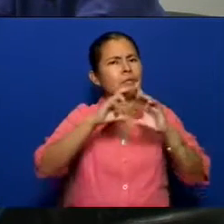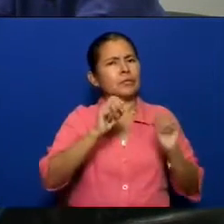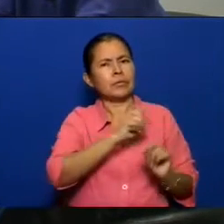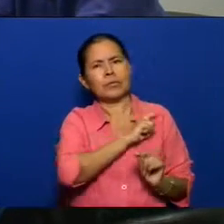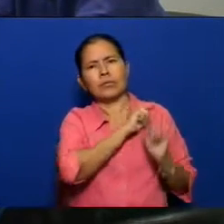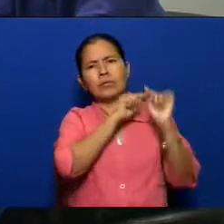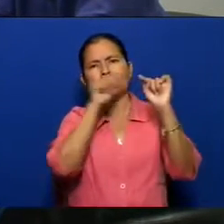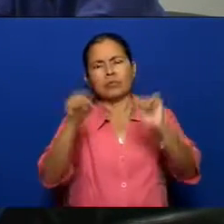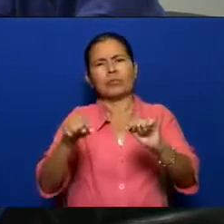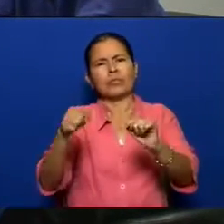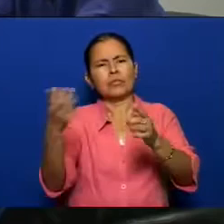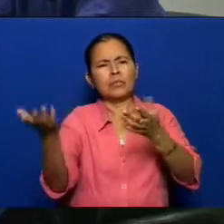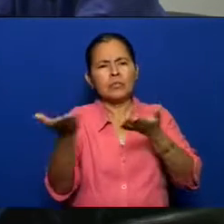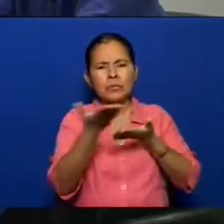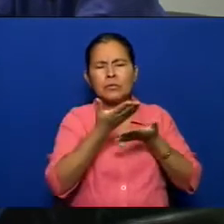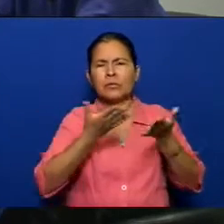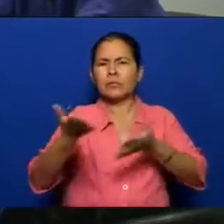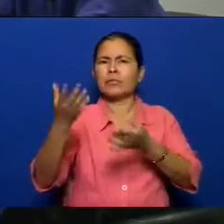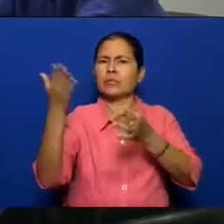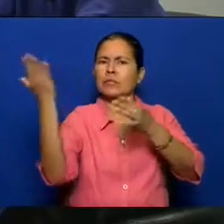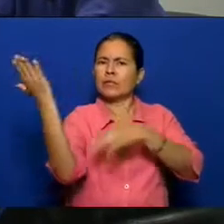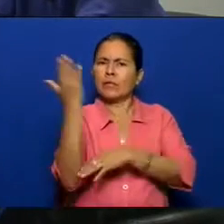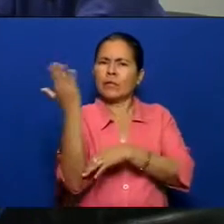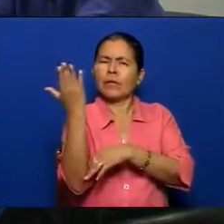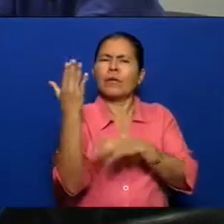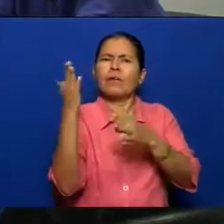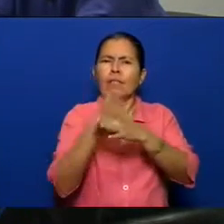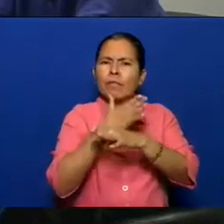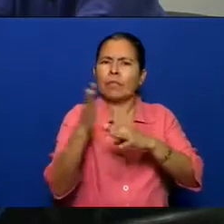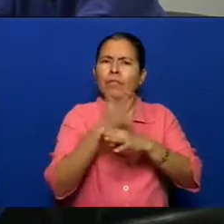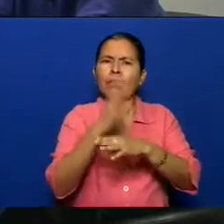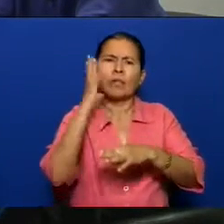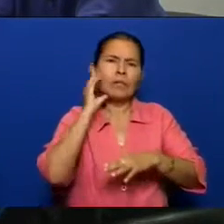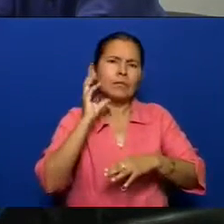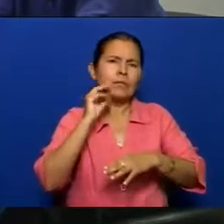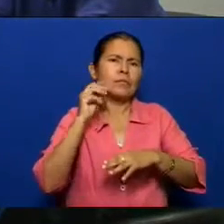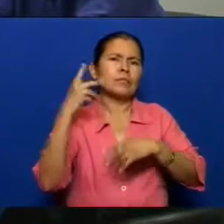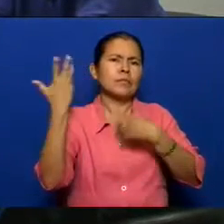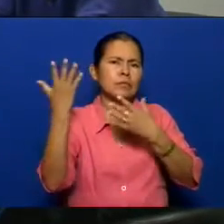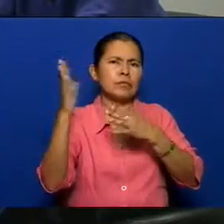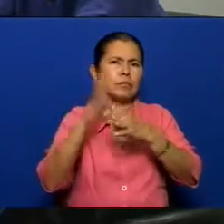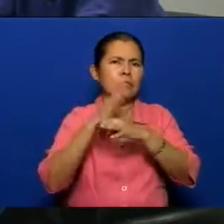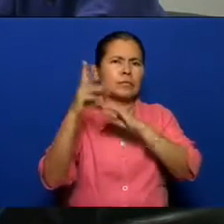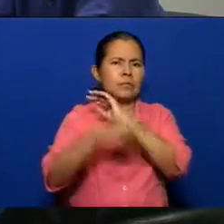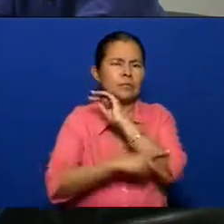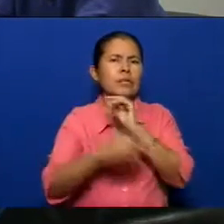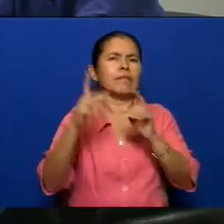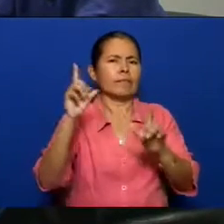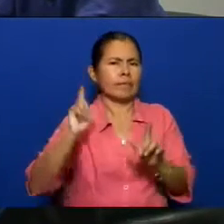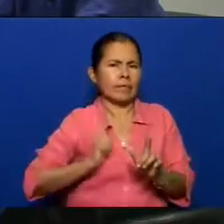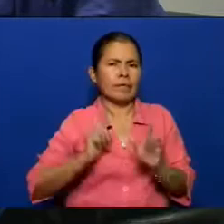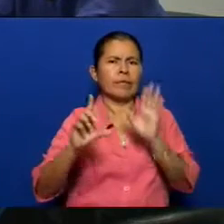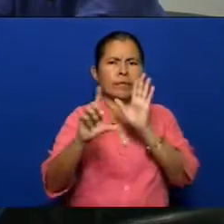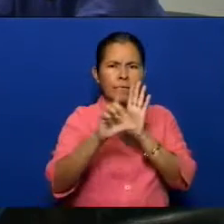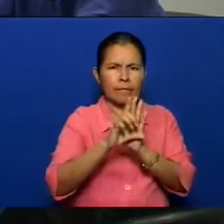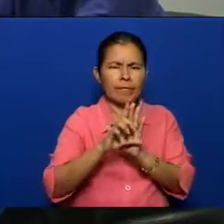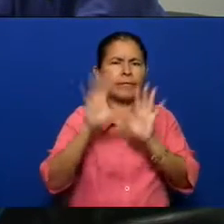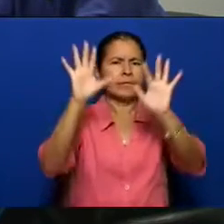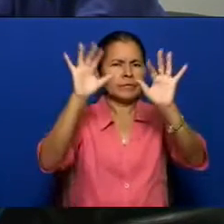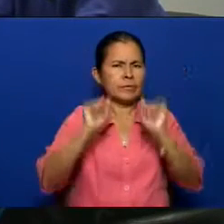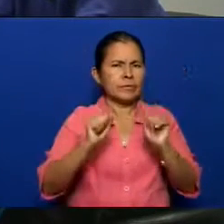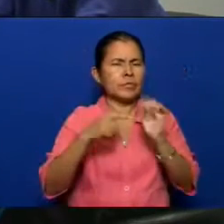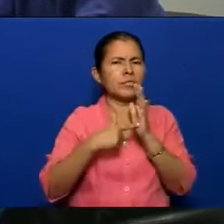a discutir y se va a ver experiencias de países que ya tienen un marco jurídico y un marco legal en relación a